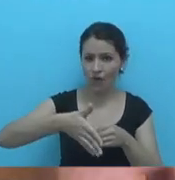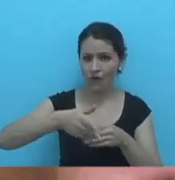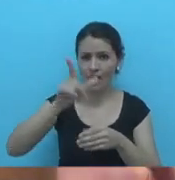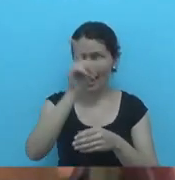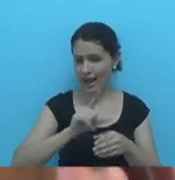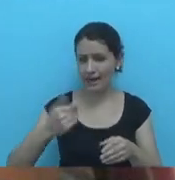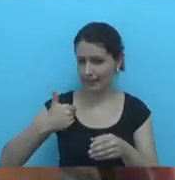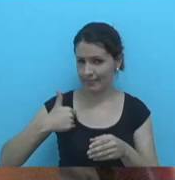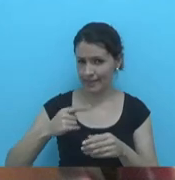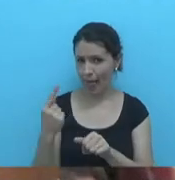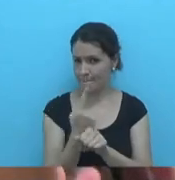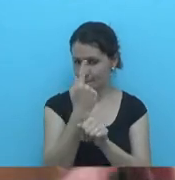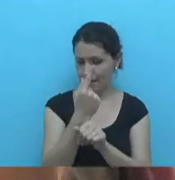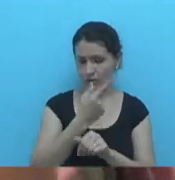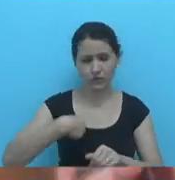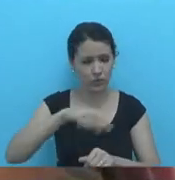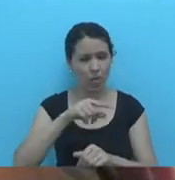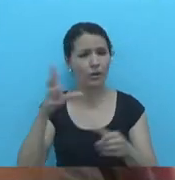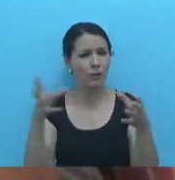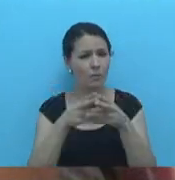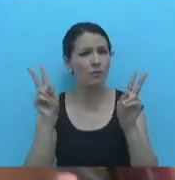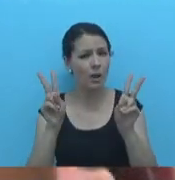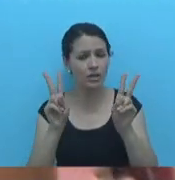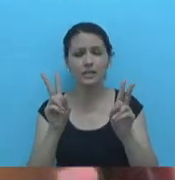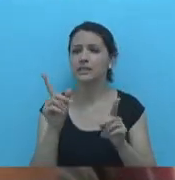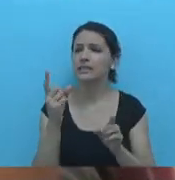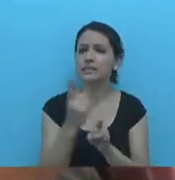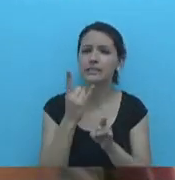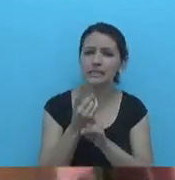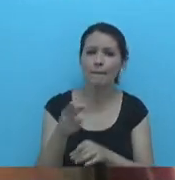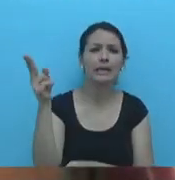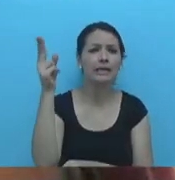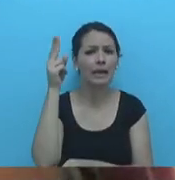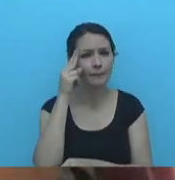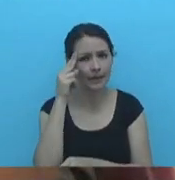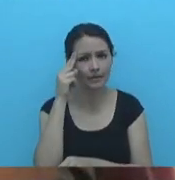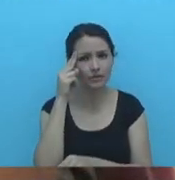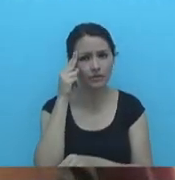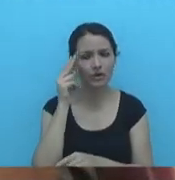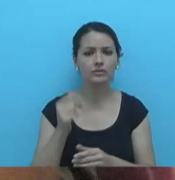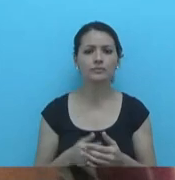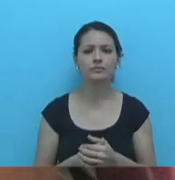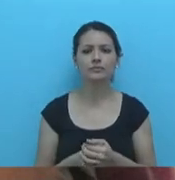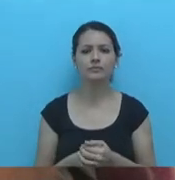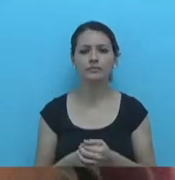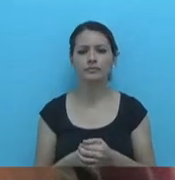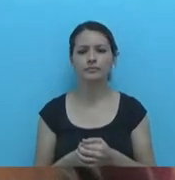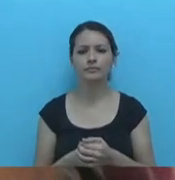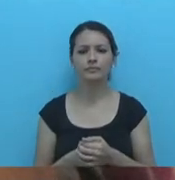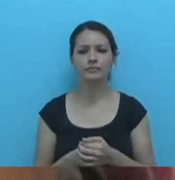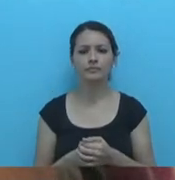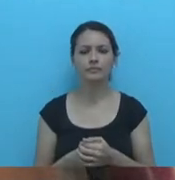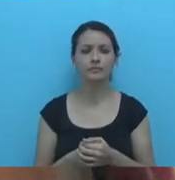siendo, porque la verdad que en estos tiempos el peronismo solamente recuperará su condición y su rol histórico a partir de apoyarse en su mensaje y en su sabiduría,